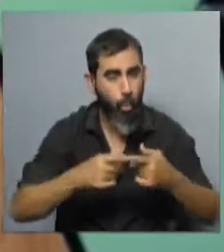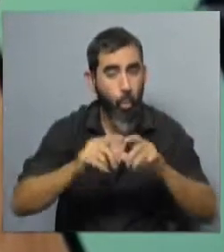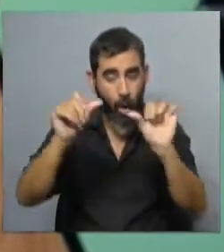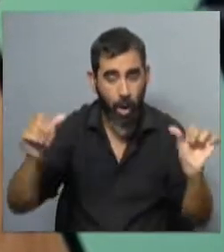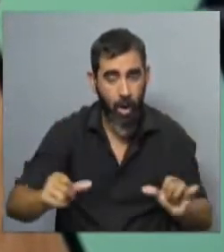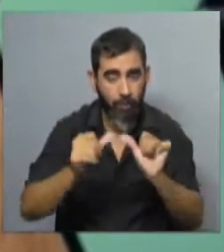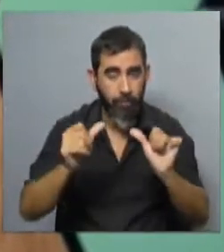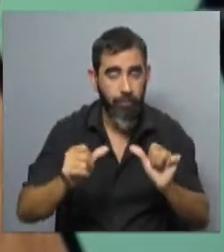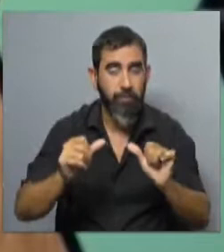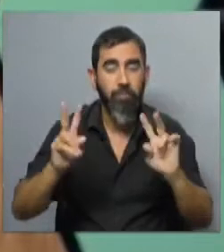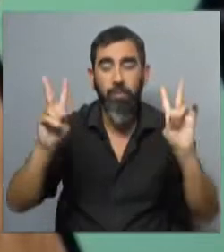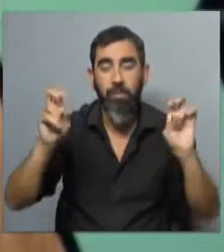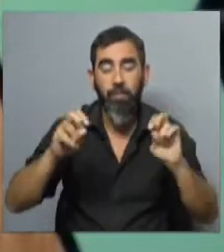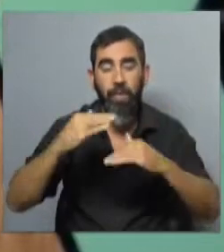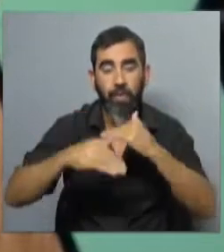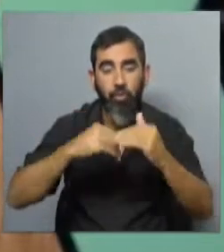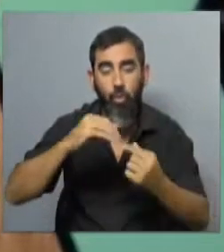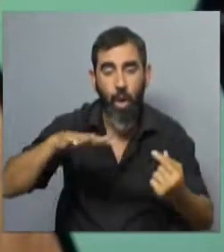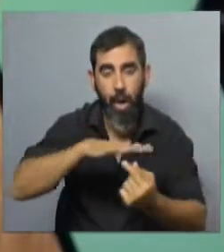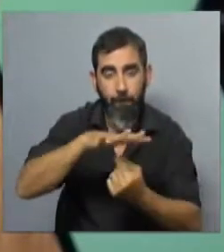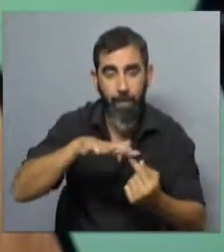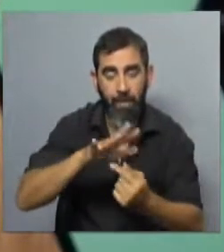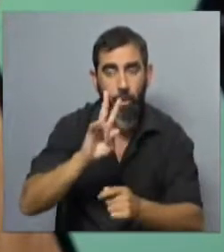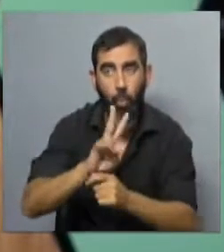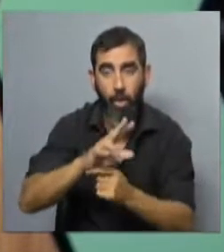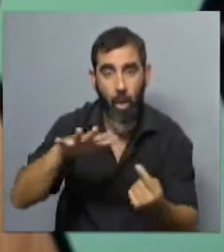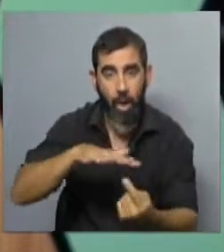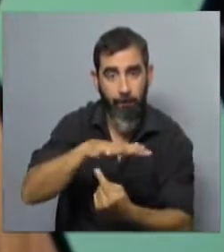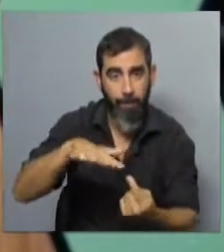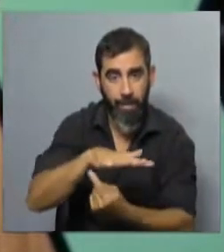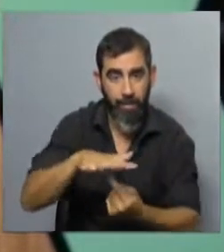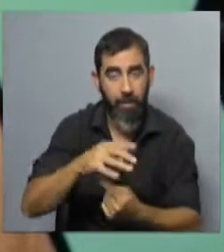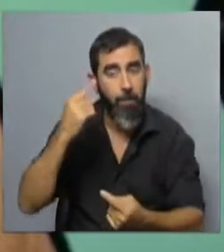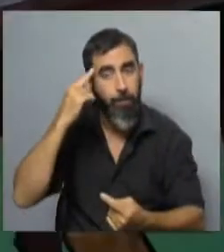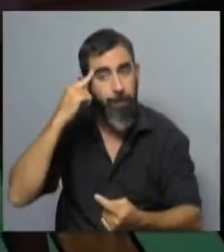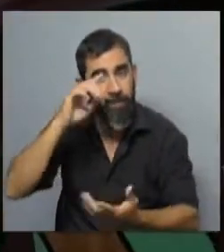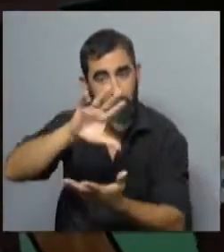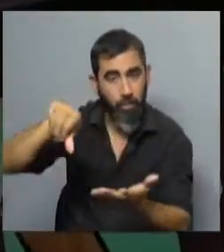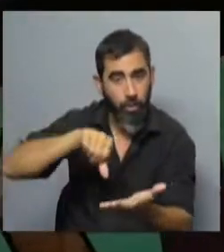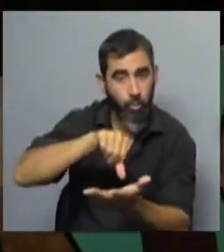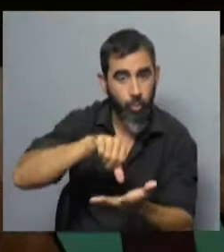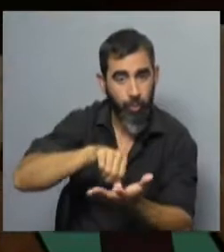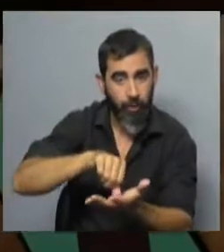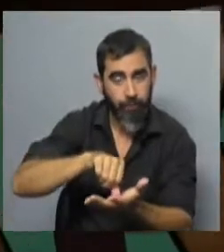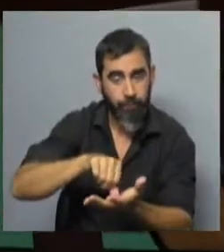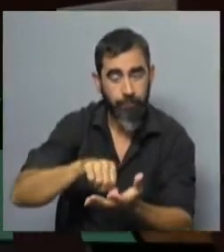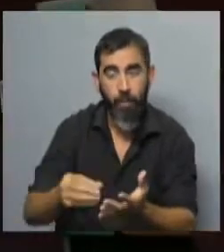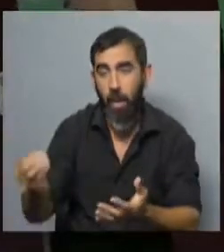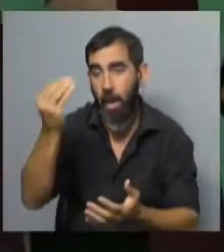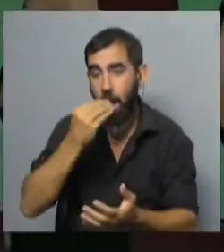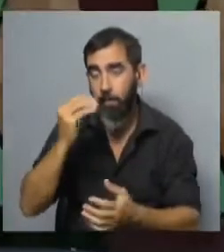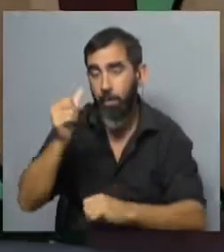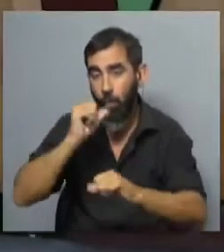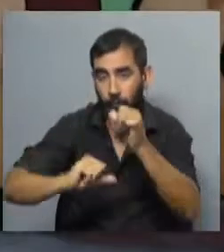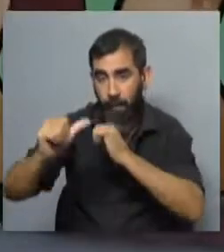acciones vinculadas al desarrollo ambiental y al cuidado del ambiente, pensar la ciudad. Los alimentos y bebidas que